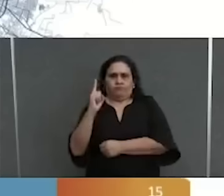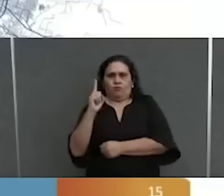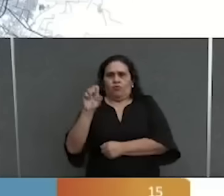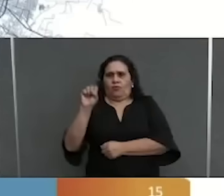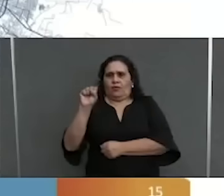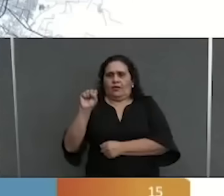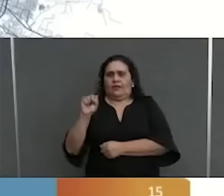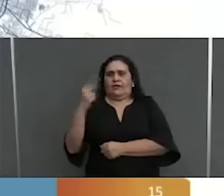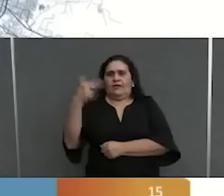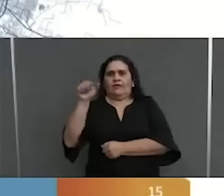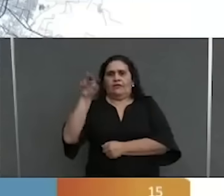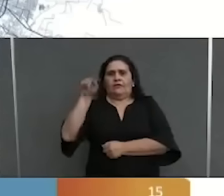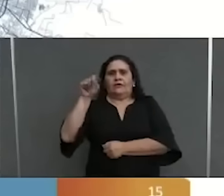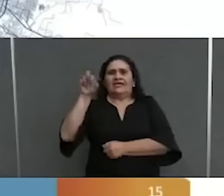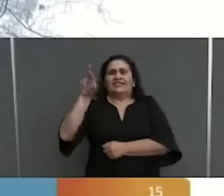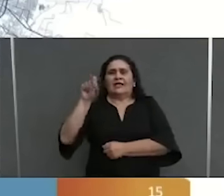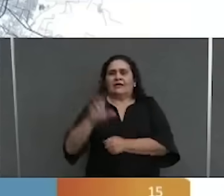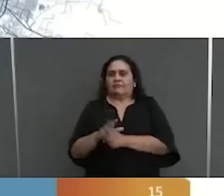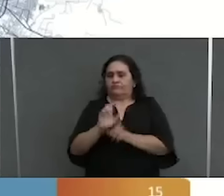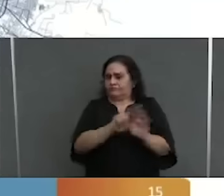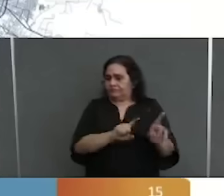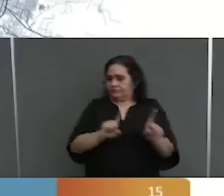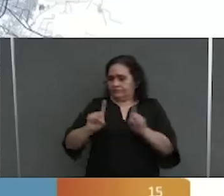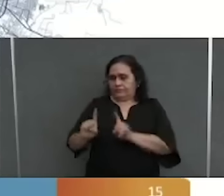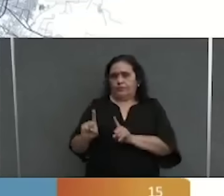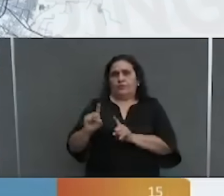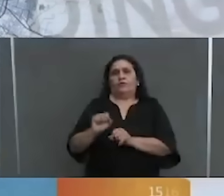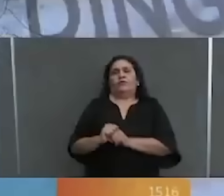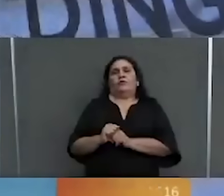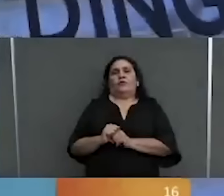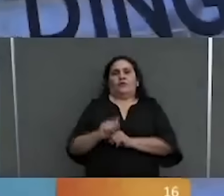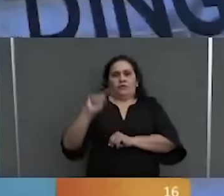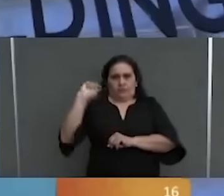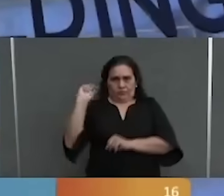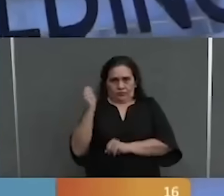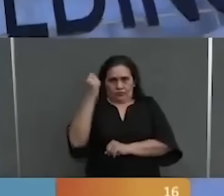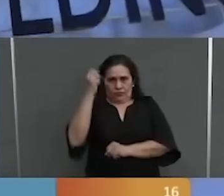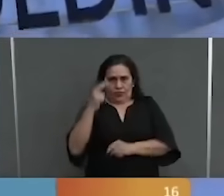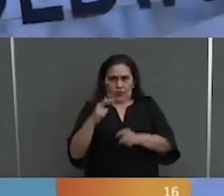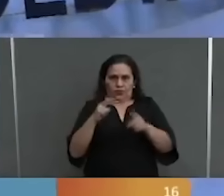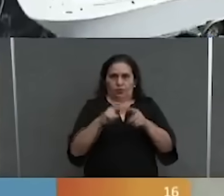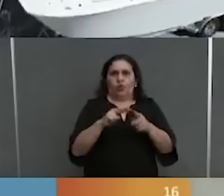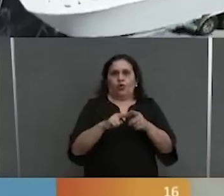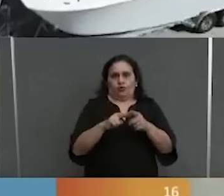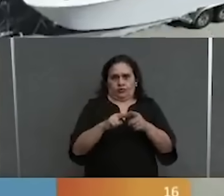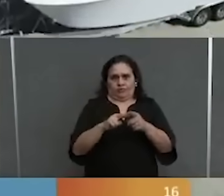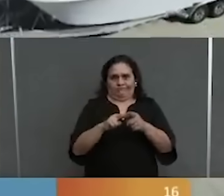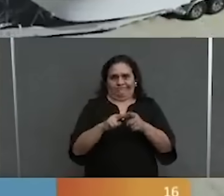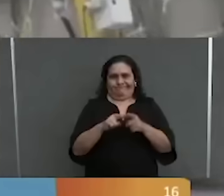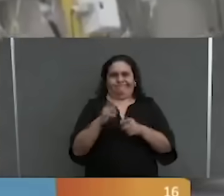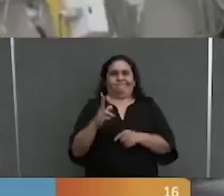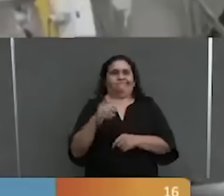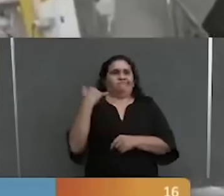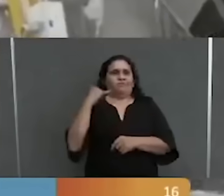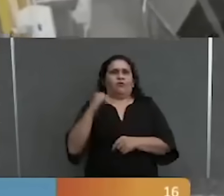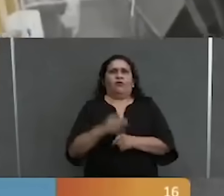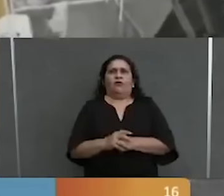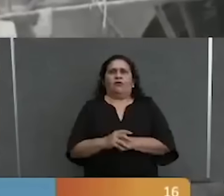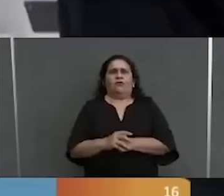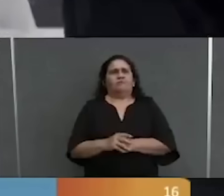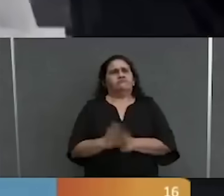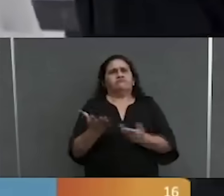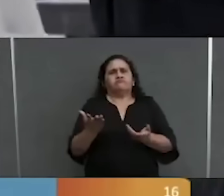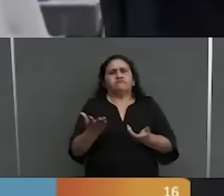se encuentra ubicado junto al Parque Científico y Tecnológico de Yucatán. Y bueno, ¿cuáles van a ser los